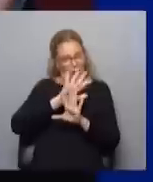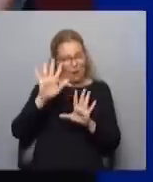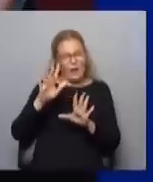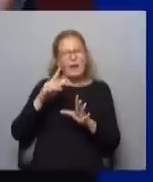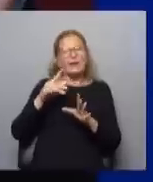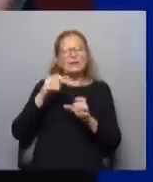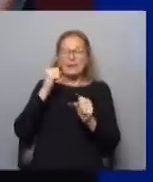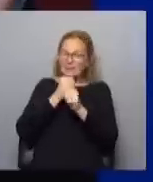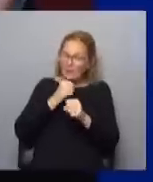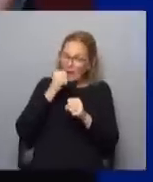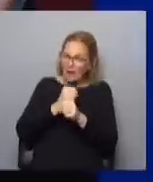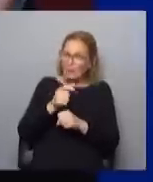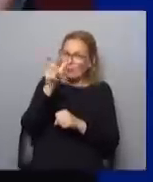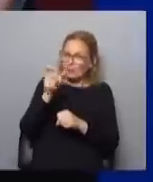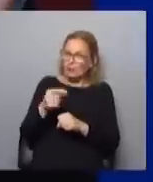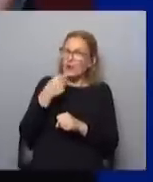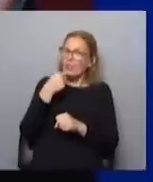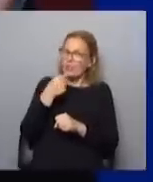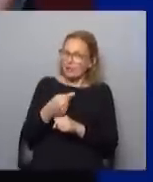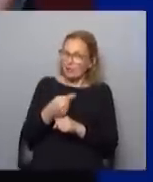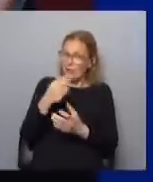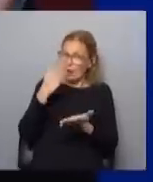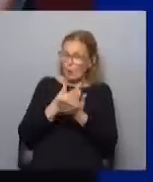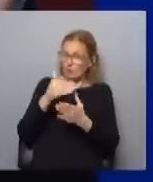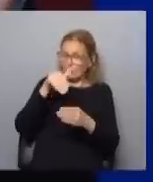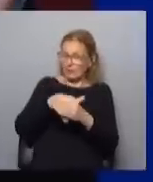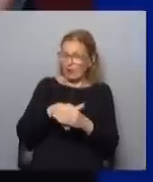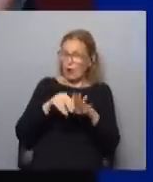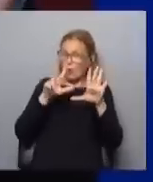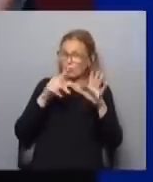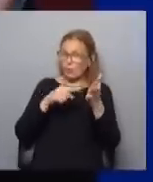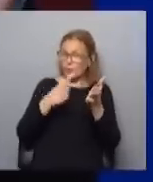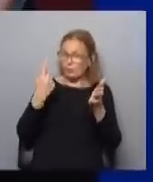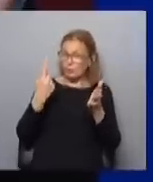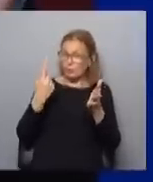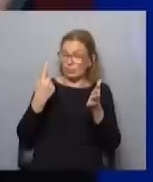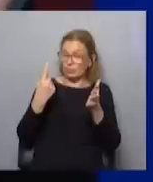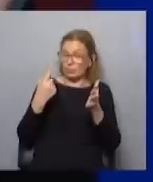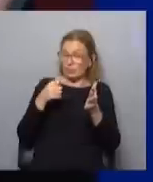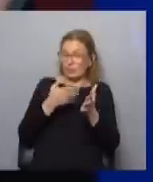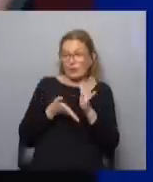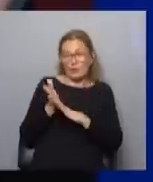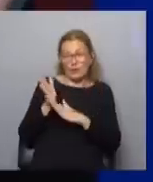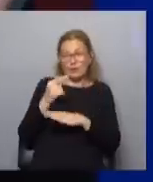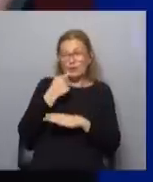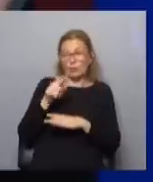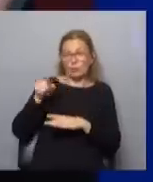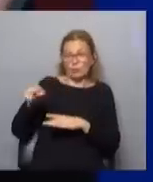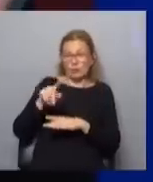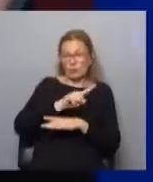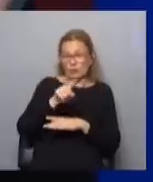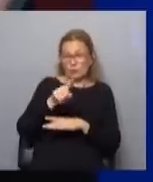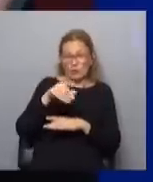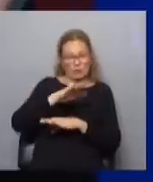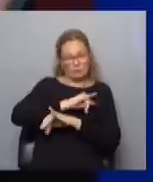porque la gente nos dijo en la última elección hubo ocho puntos del electorado que se nos fue y dijo no usted que